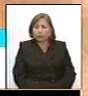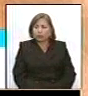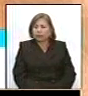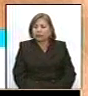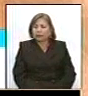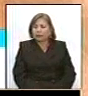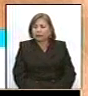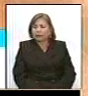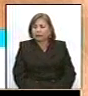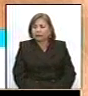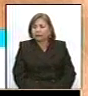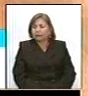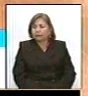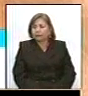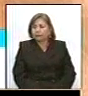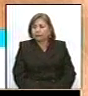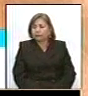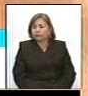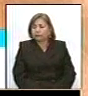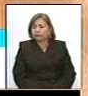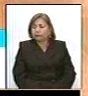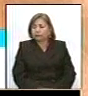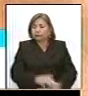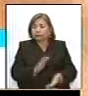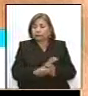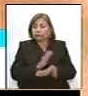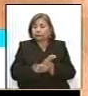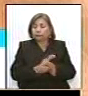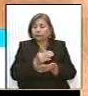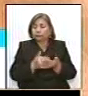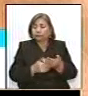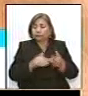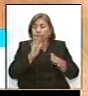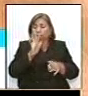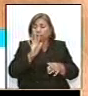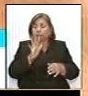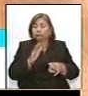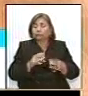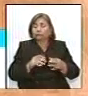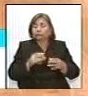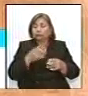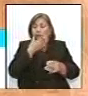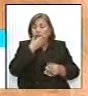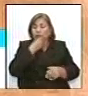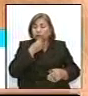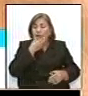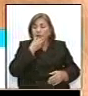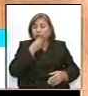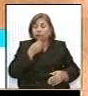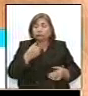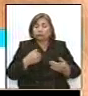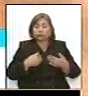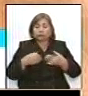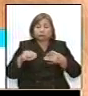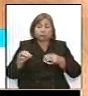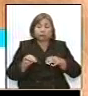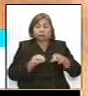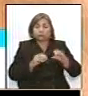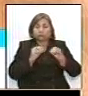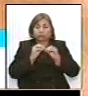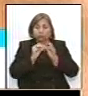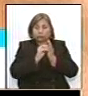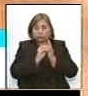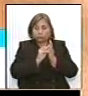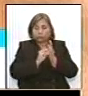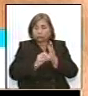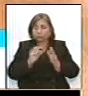Sí. En el documento sin número del 5 de diciembre, el congresista denunciado declara, he tomado las acciones correctivas pertinentes